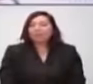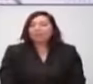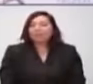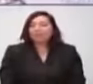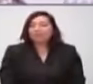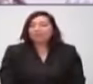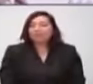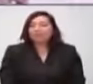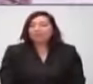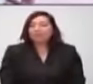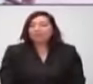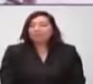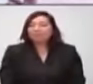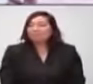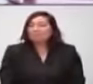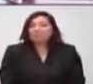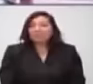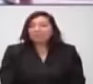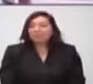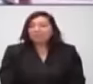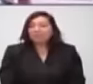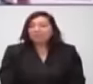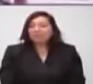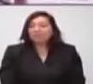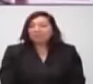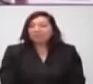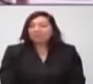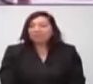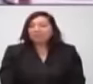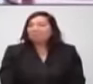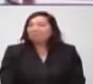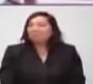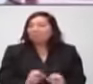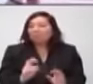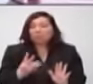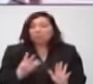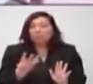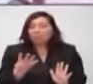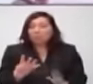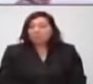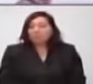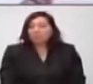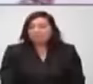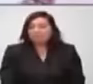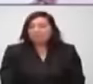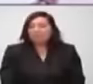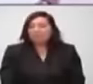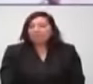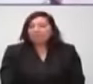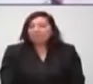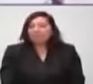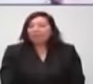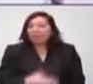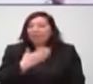precisamente, para poder tener claridad. Fui funcionario en el 2013. Ah, bueno, pero entonces cuando en el 2009... Cuando usted era regidora... Bueno, pero